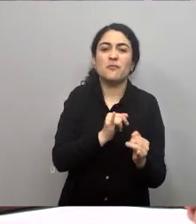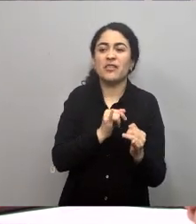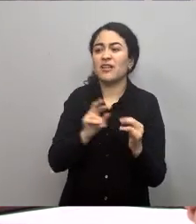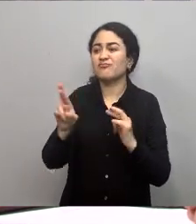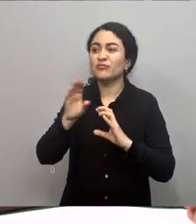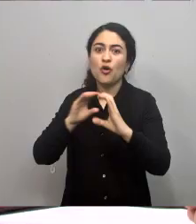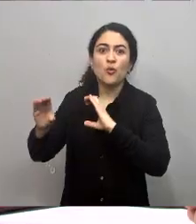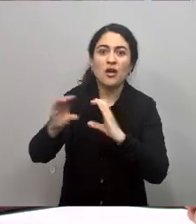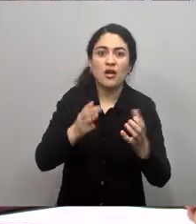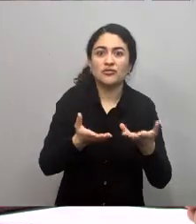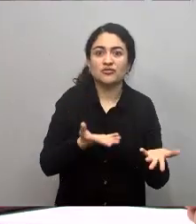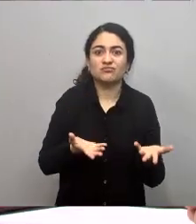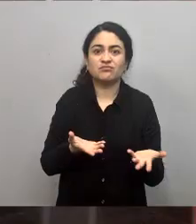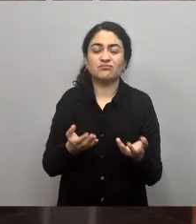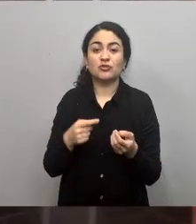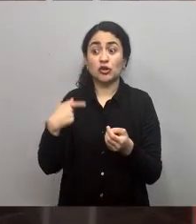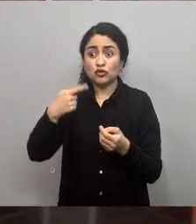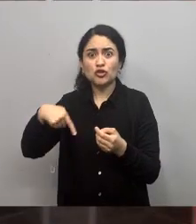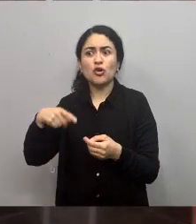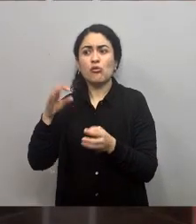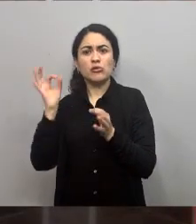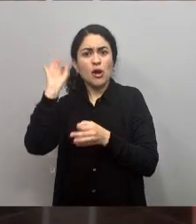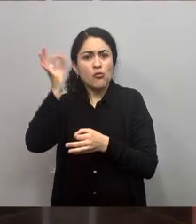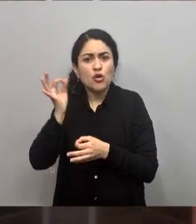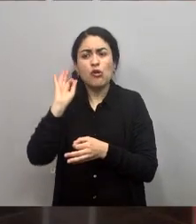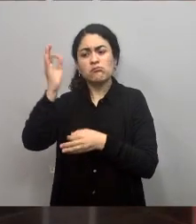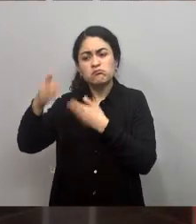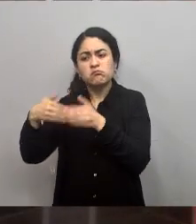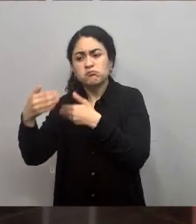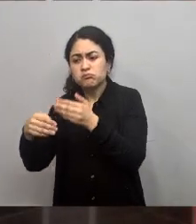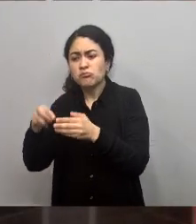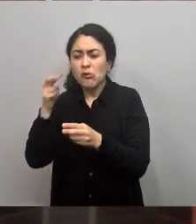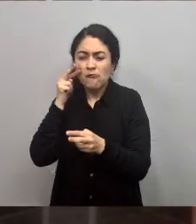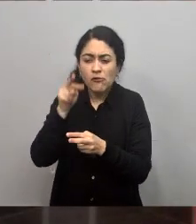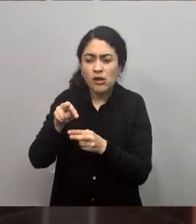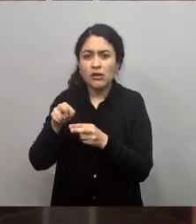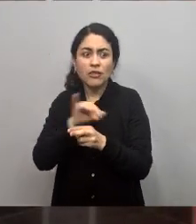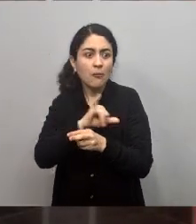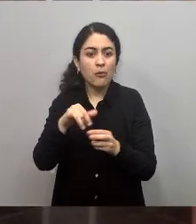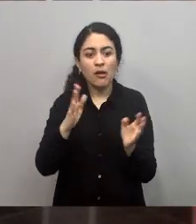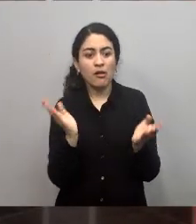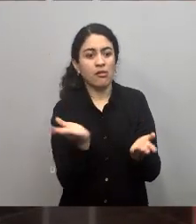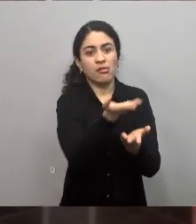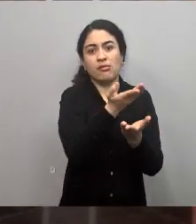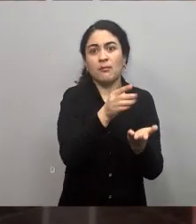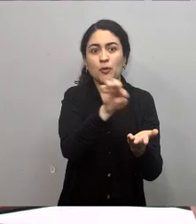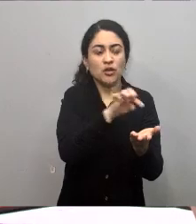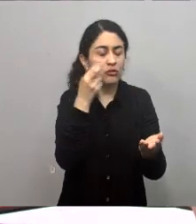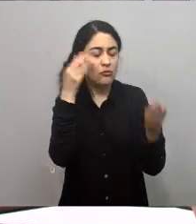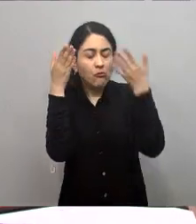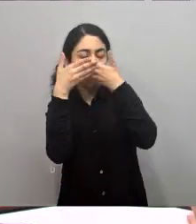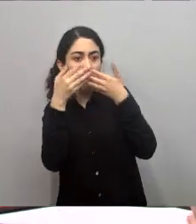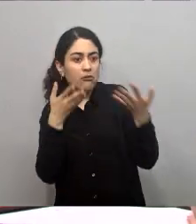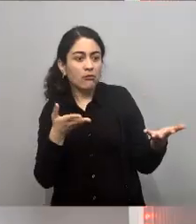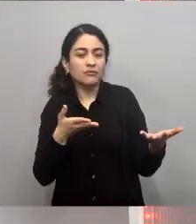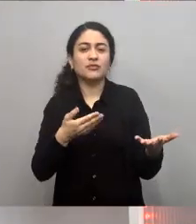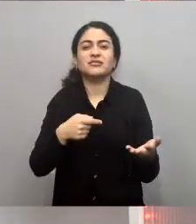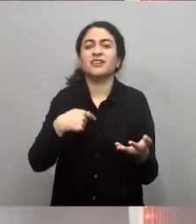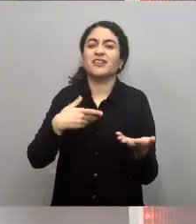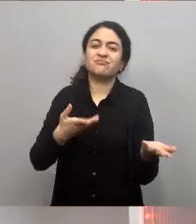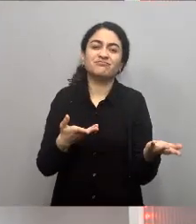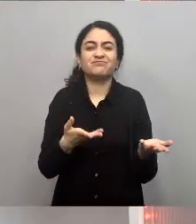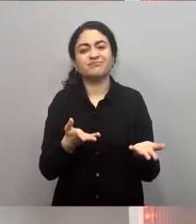veíamos relacionándonos semana a semana y de repente baja una cartera de proyectos sin previo aviso. Claro, eso es un problema... Se hizo recordar otros tiempos,